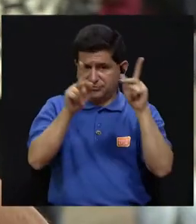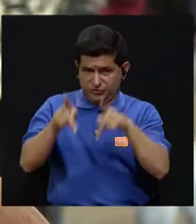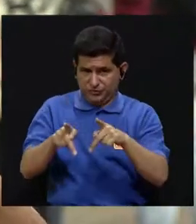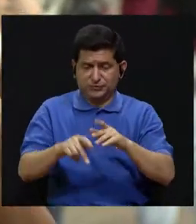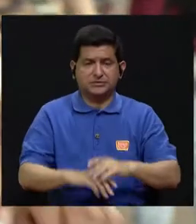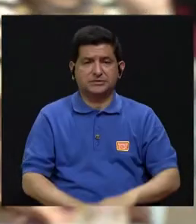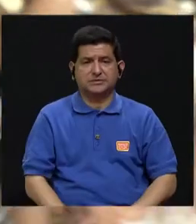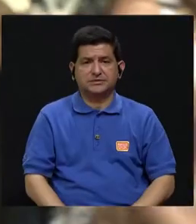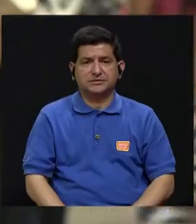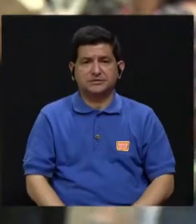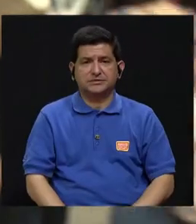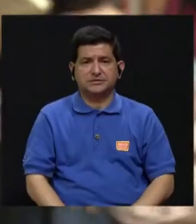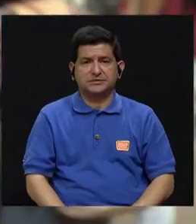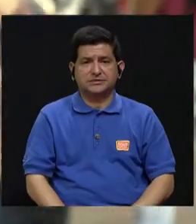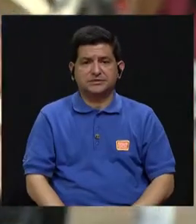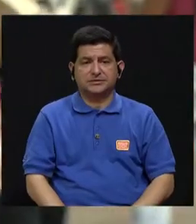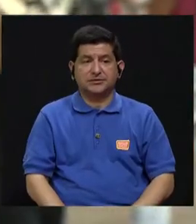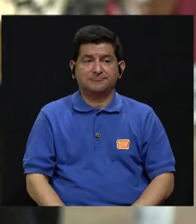las personas,